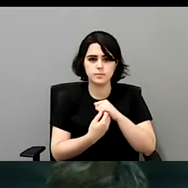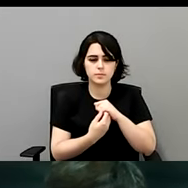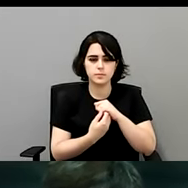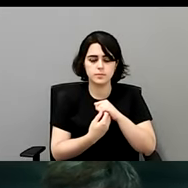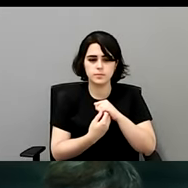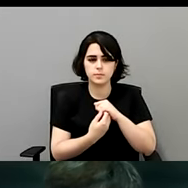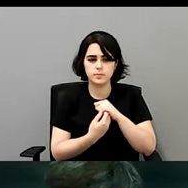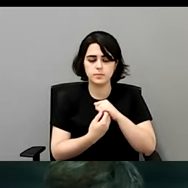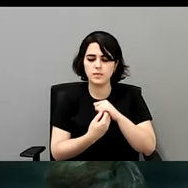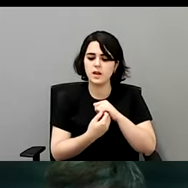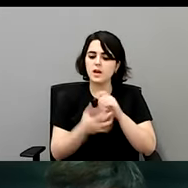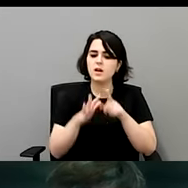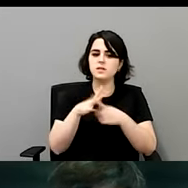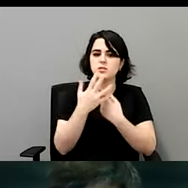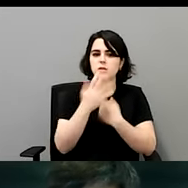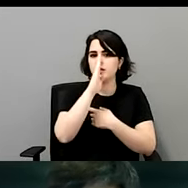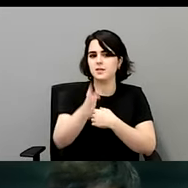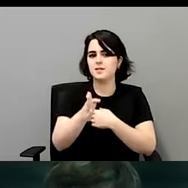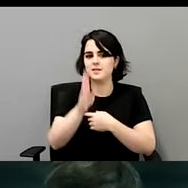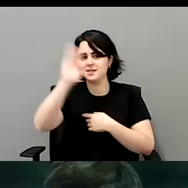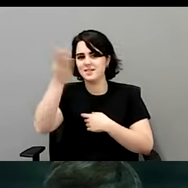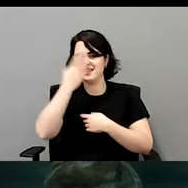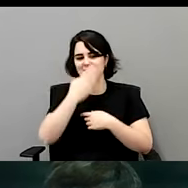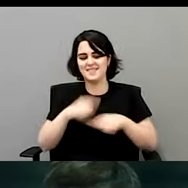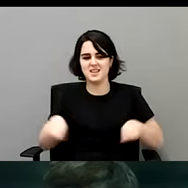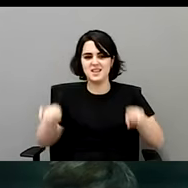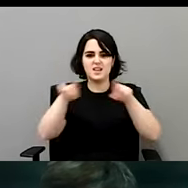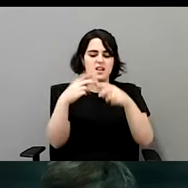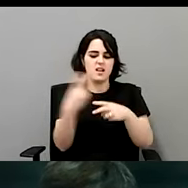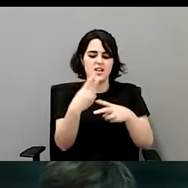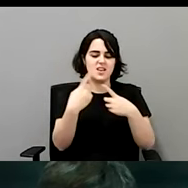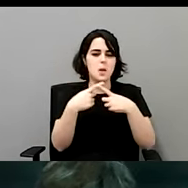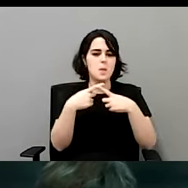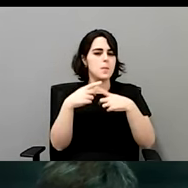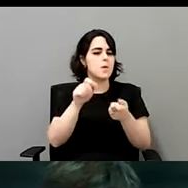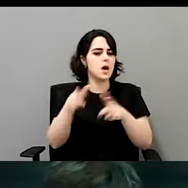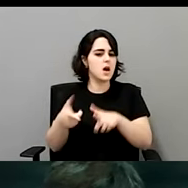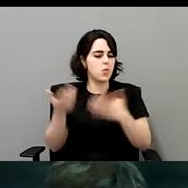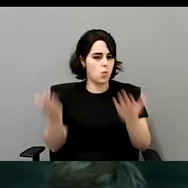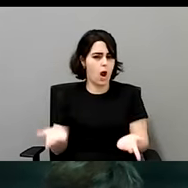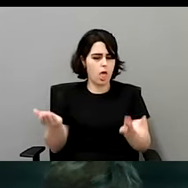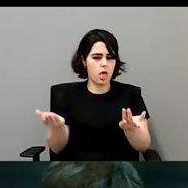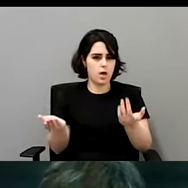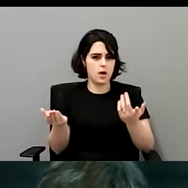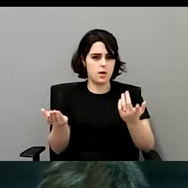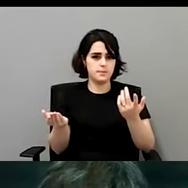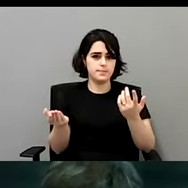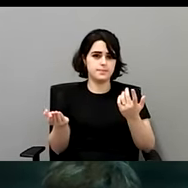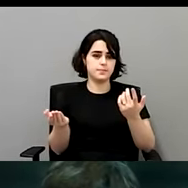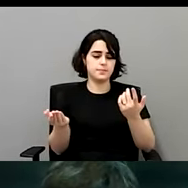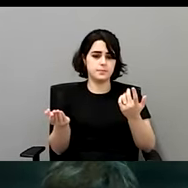¿Cuáles son las semejanzas? Pues entre la modalidad directa e indirecta en